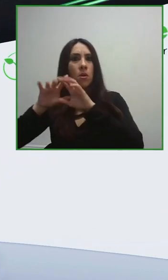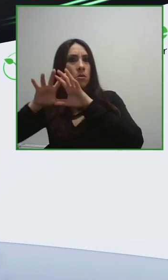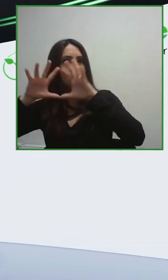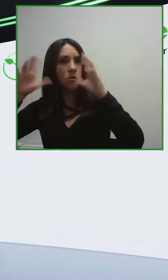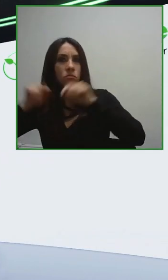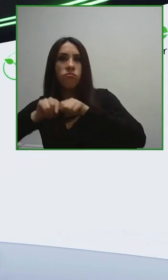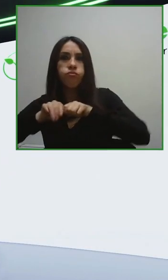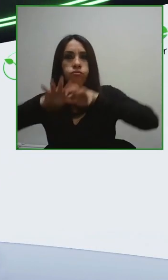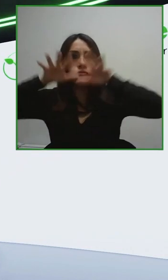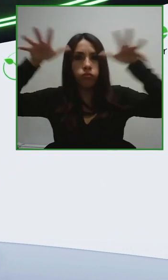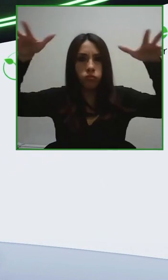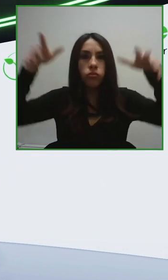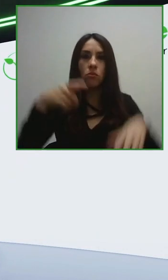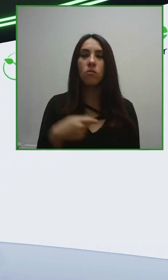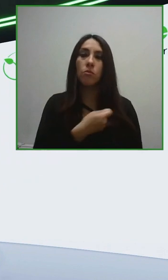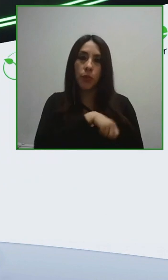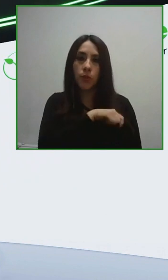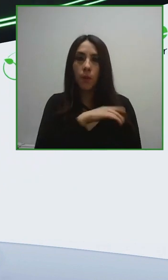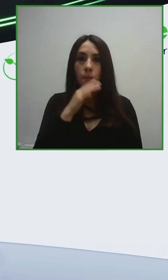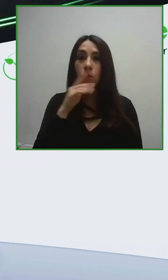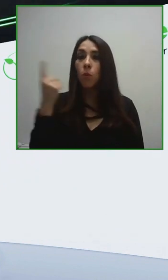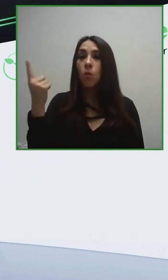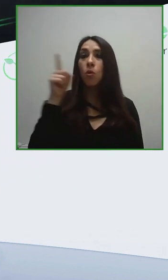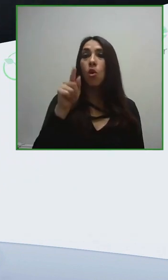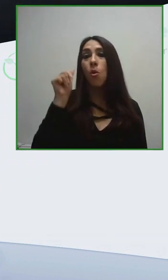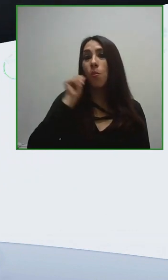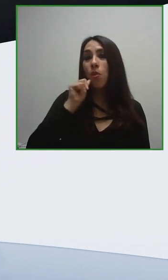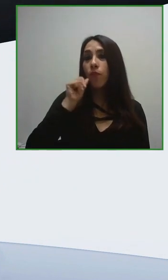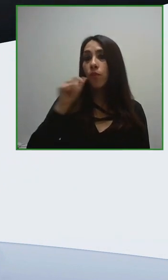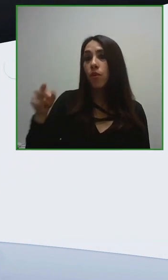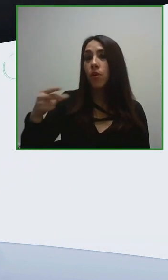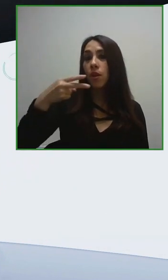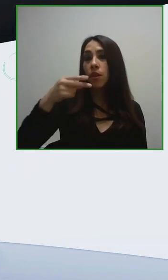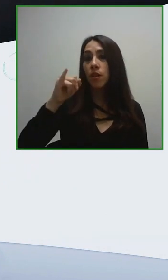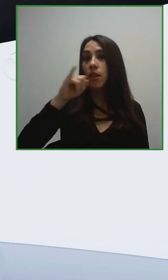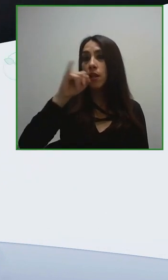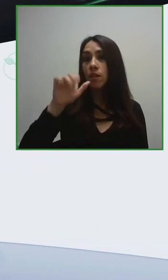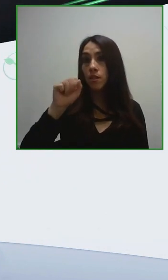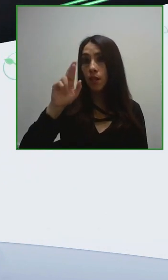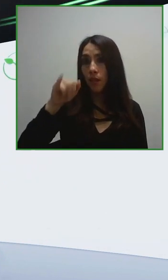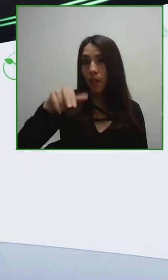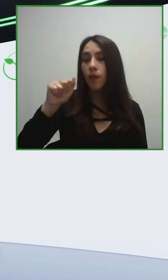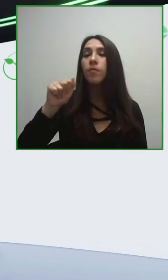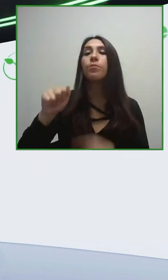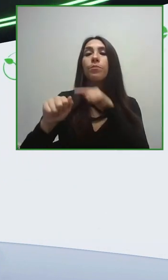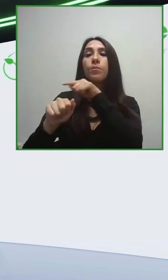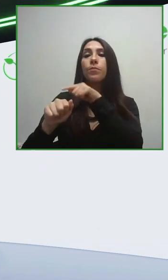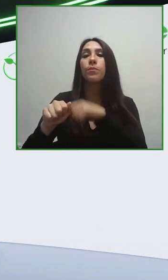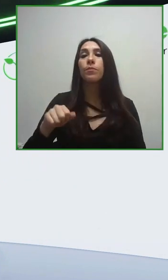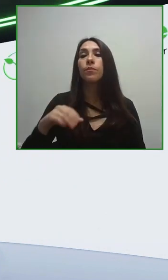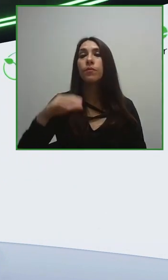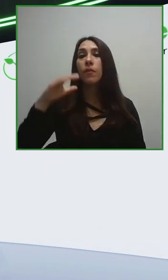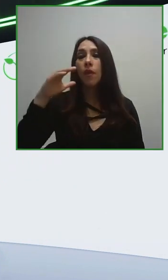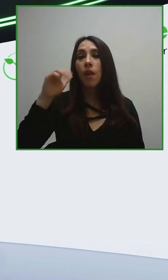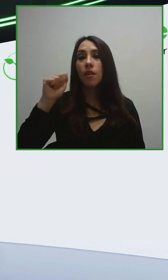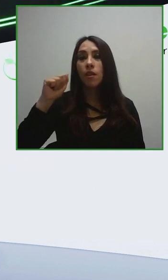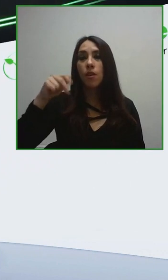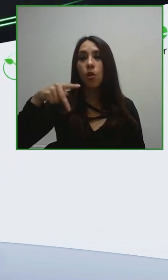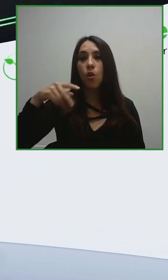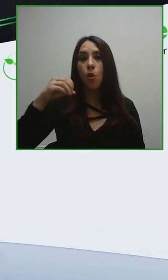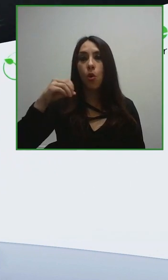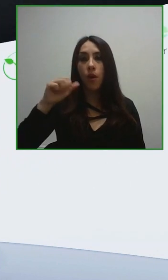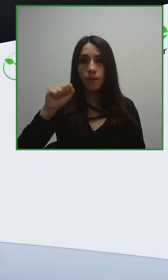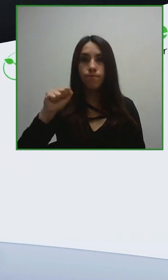durante los últimos 2 años. Además, conoceremos 3 iniciativas. Primero, Senderismo Sin Límites, de